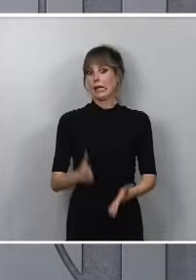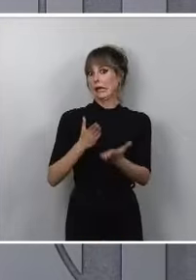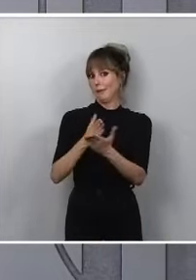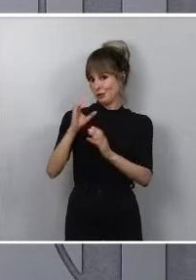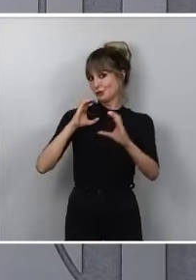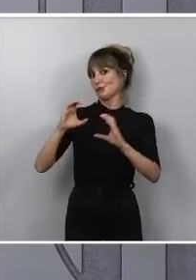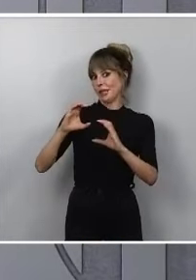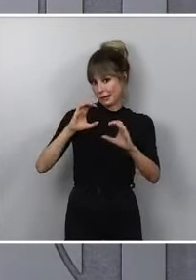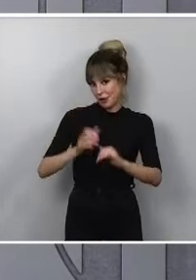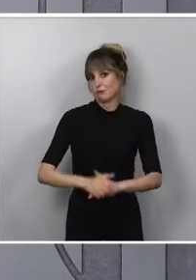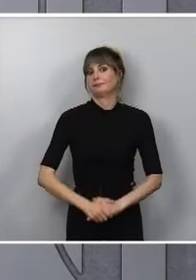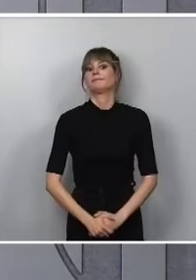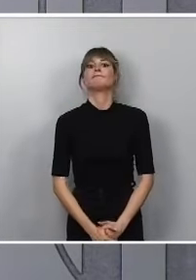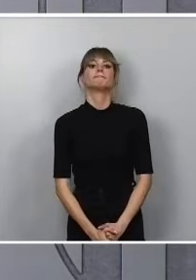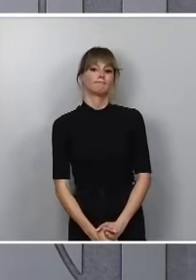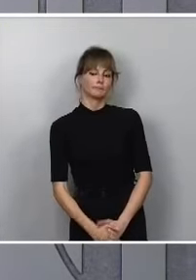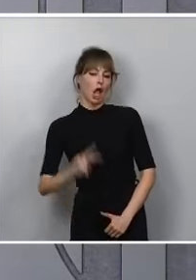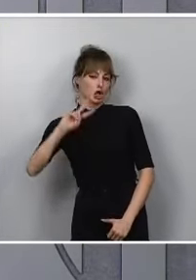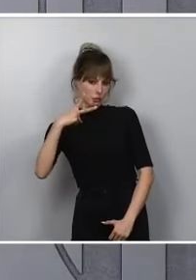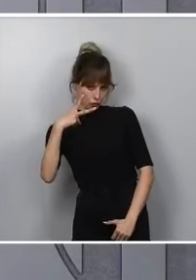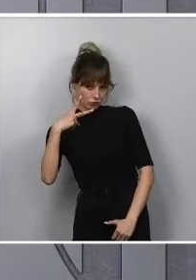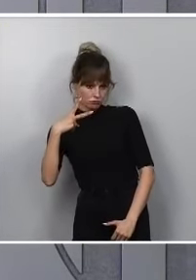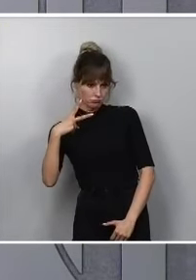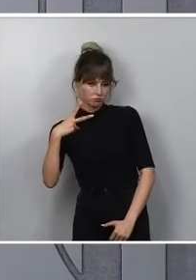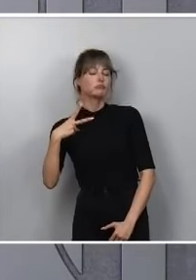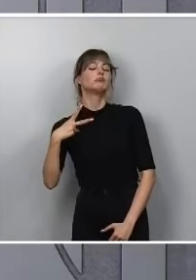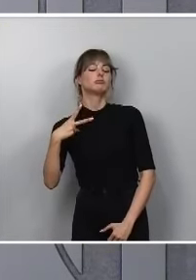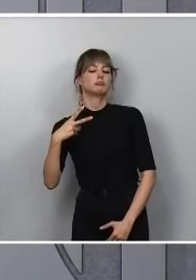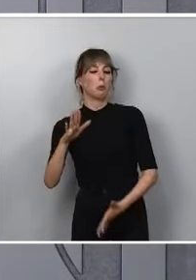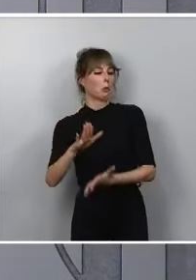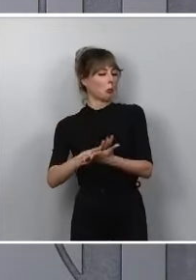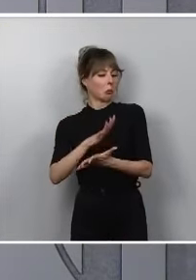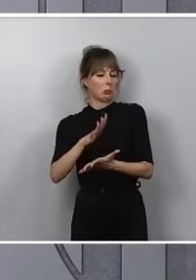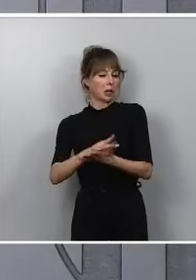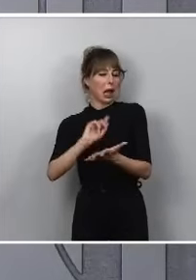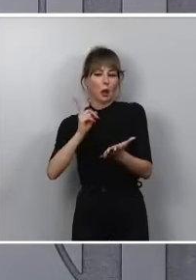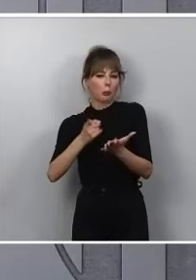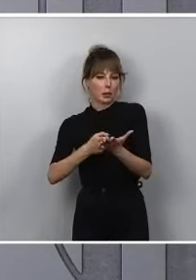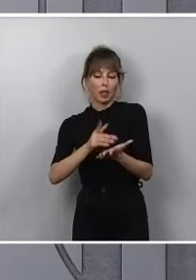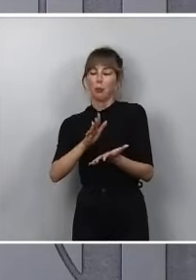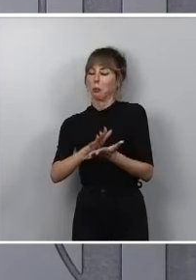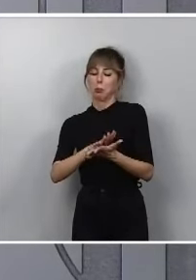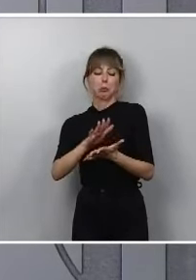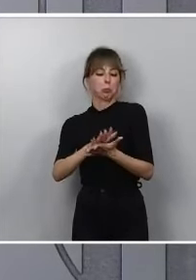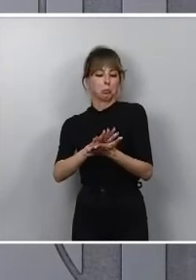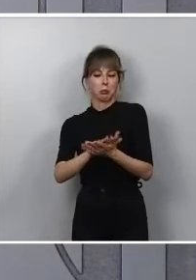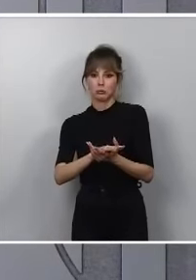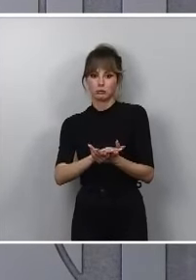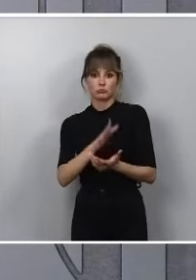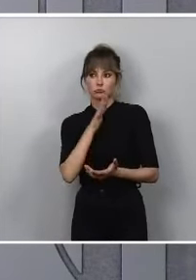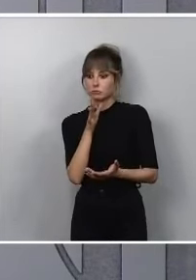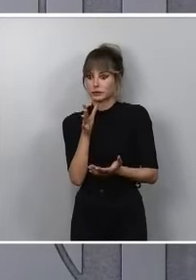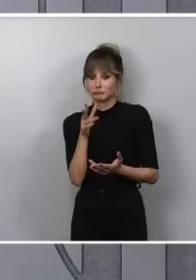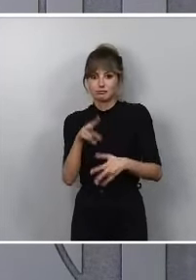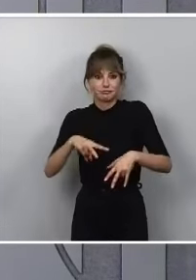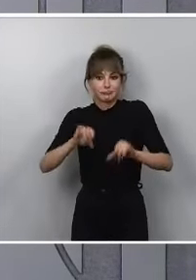de comunicación Y en segundo lugar absoluta tranquilidad porque sabemos que aquí no hay